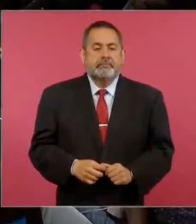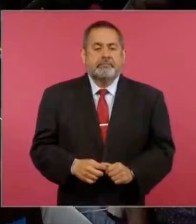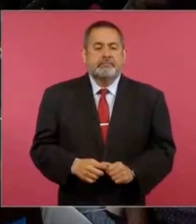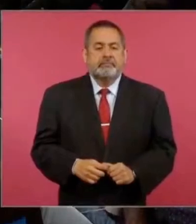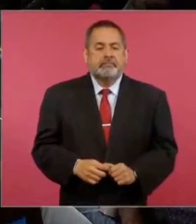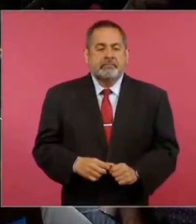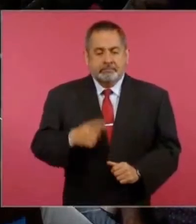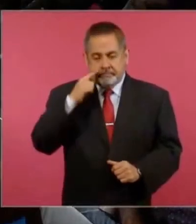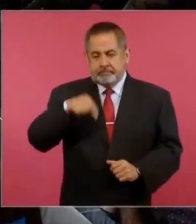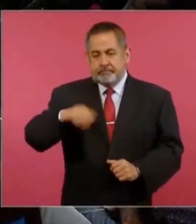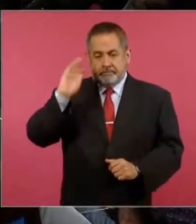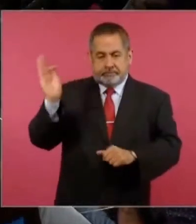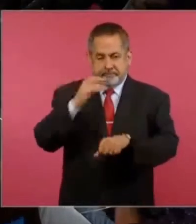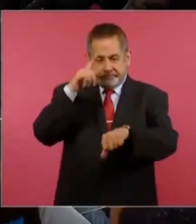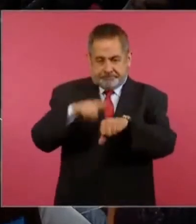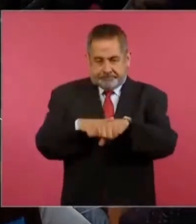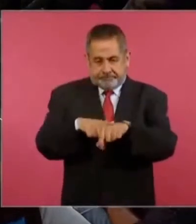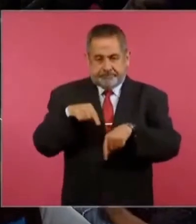nada más en lo federal.